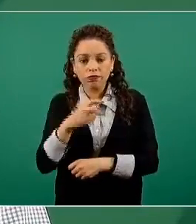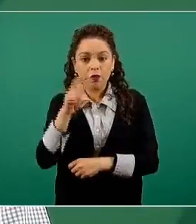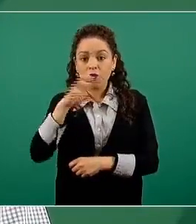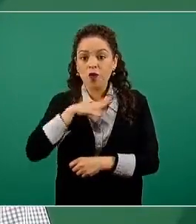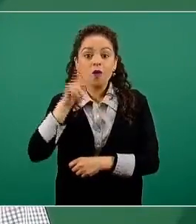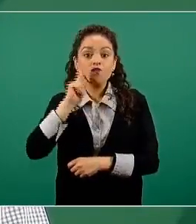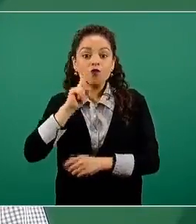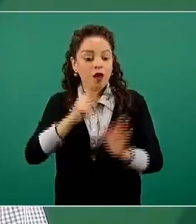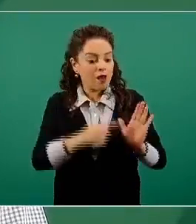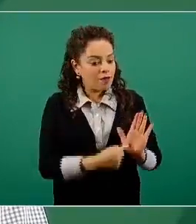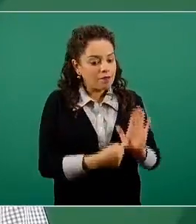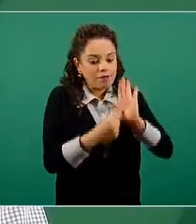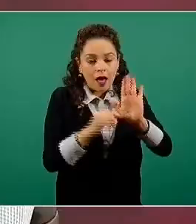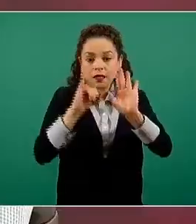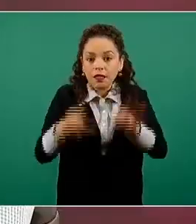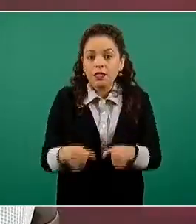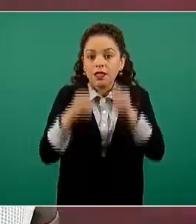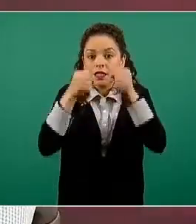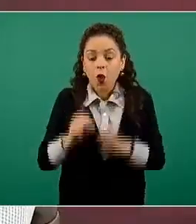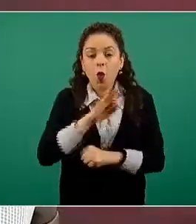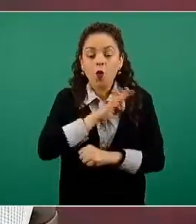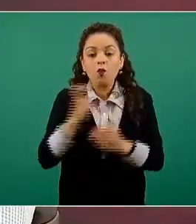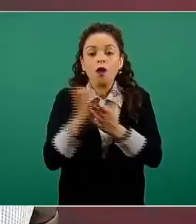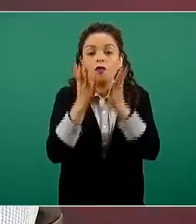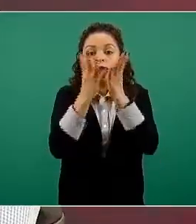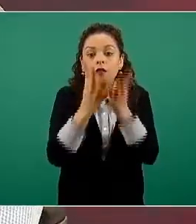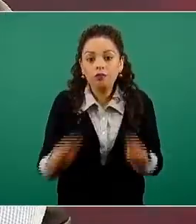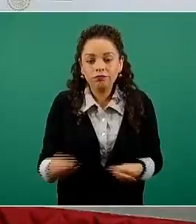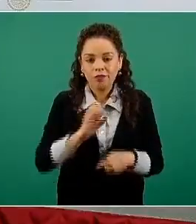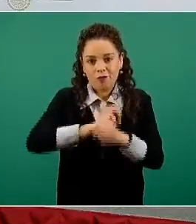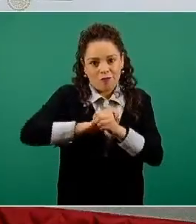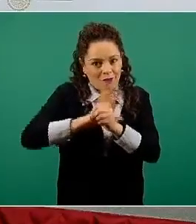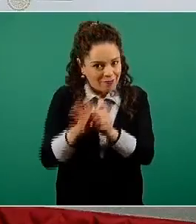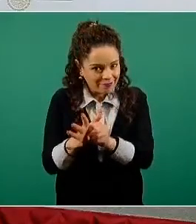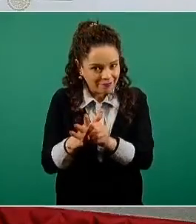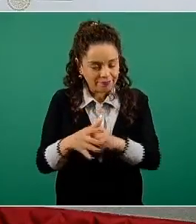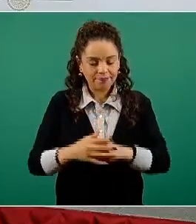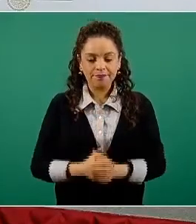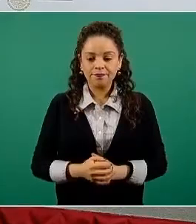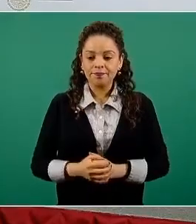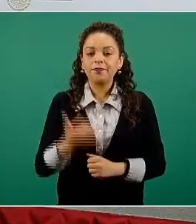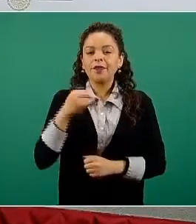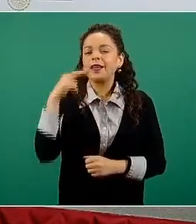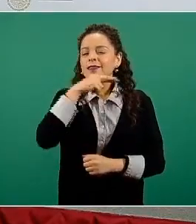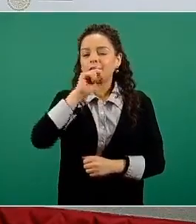su utilidad ante el COVID-19. ¿Sí? Y una segunda rápido.